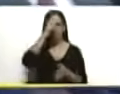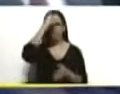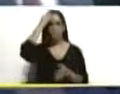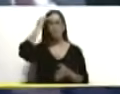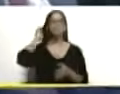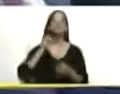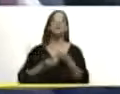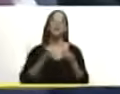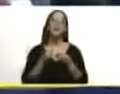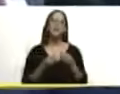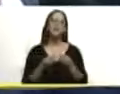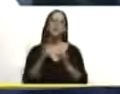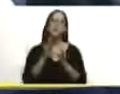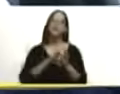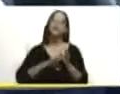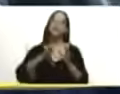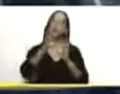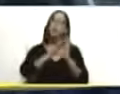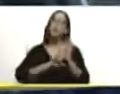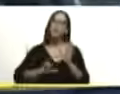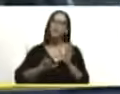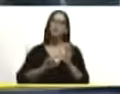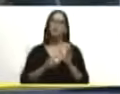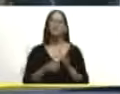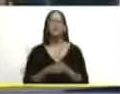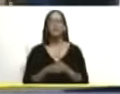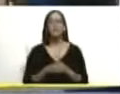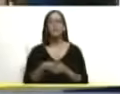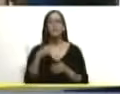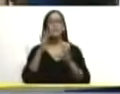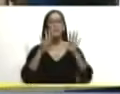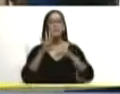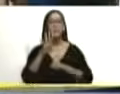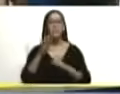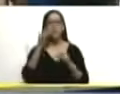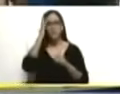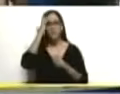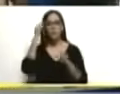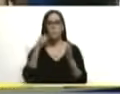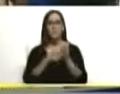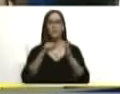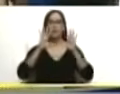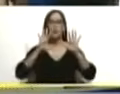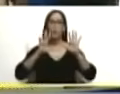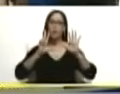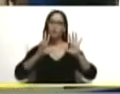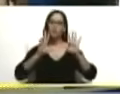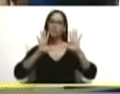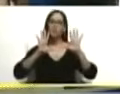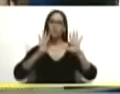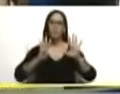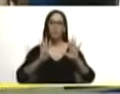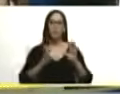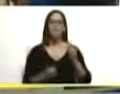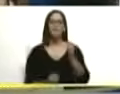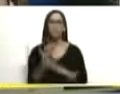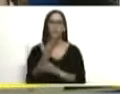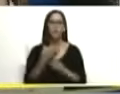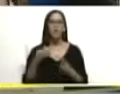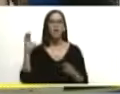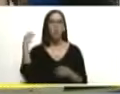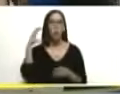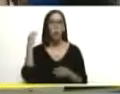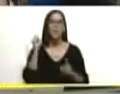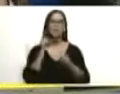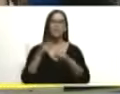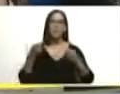el Congreso Constituyente de Angostura, 15 de febrero de 1819, y se fundó la República de Colombia desde el